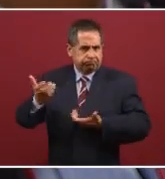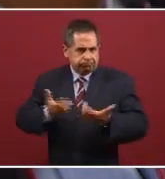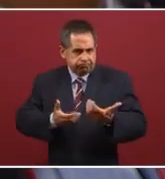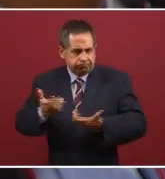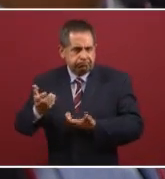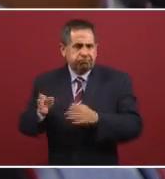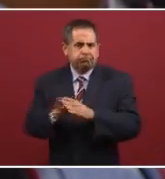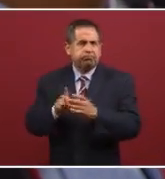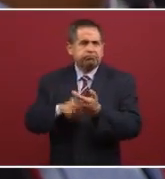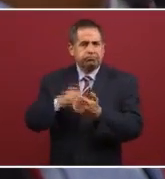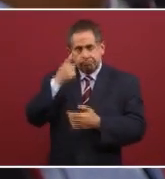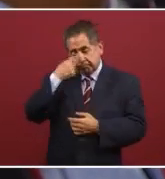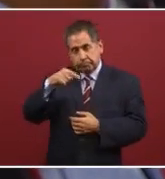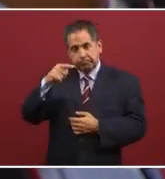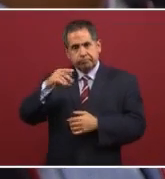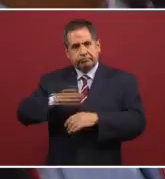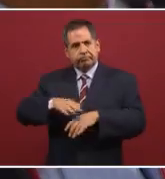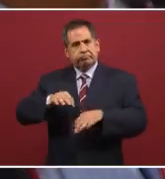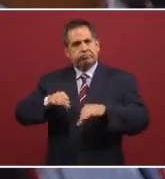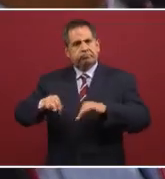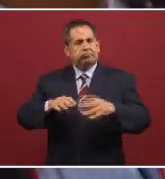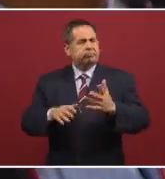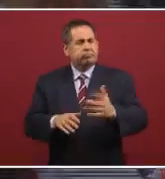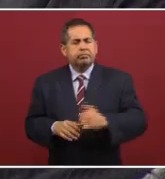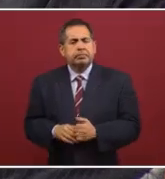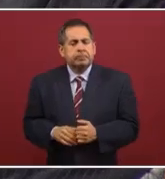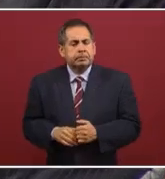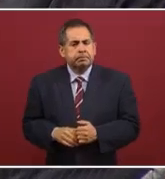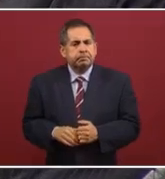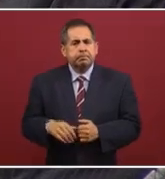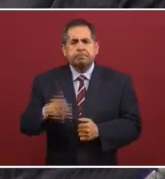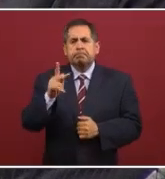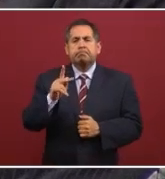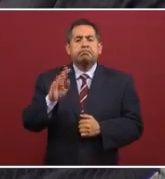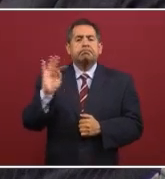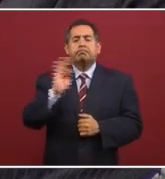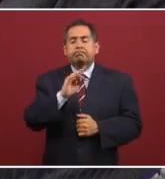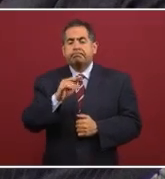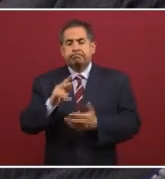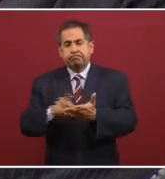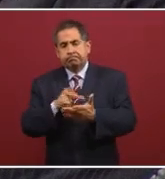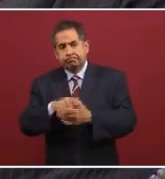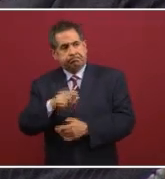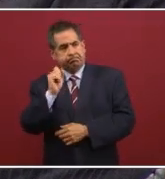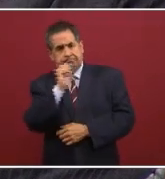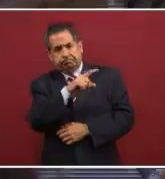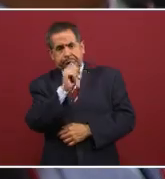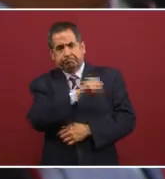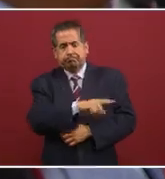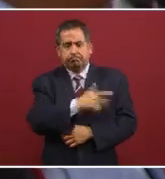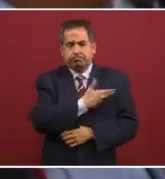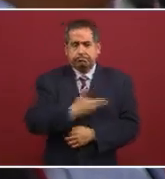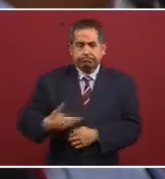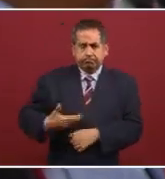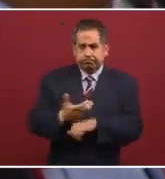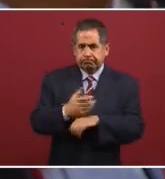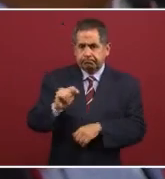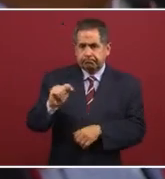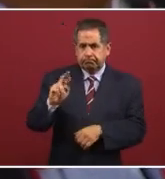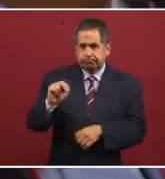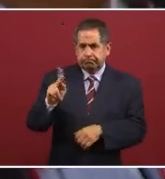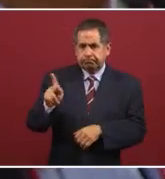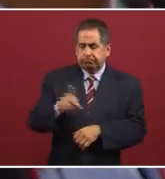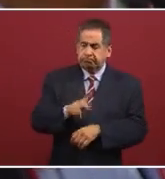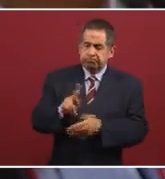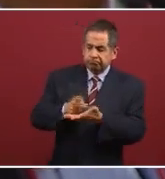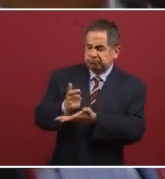y trabajo. Pero, ¿qué pasa con las amenazas continuas de Donald Trump, que amenaza